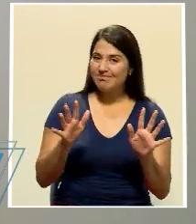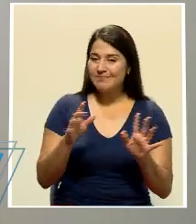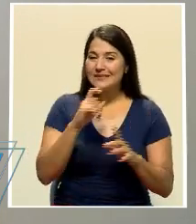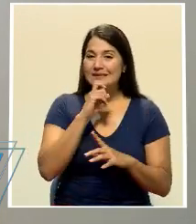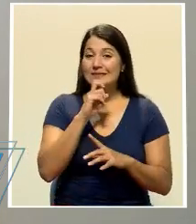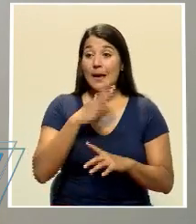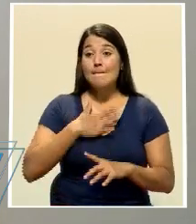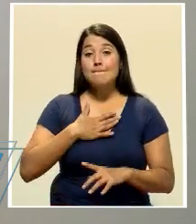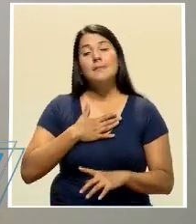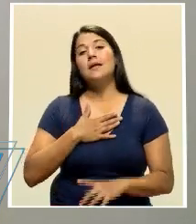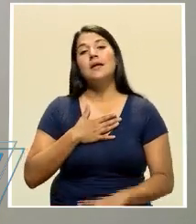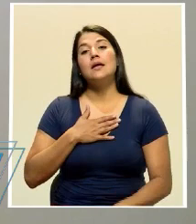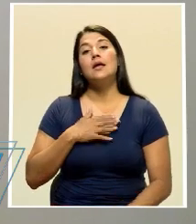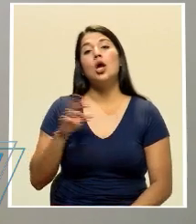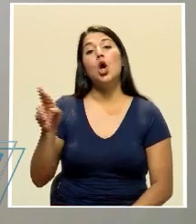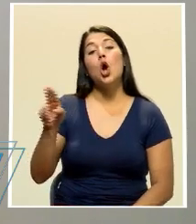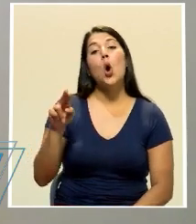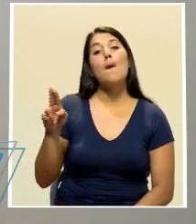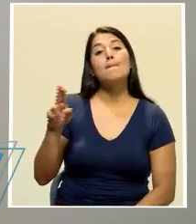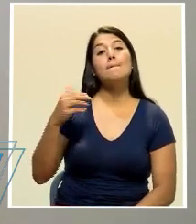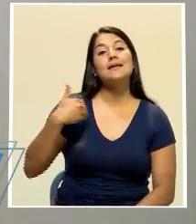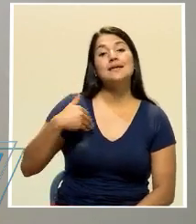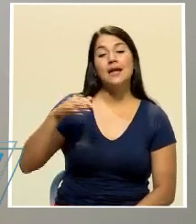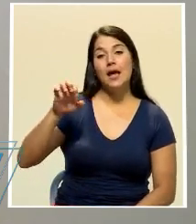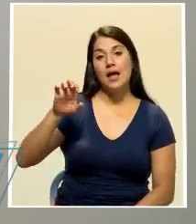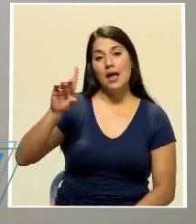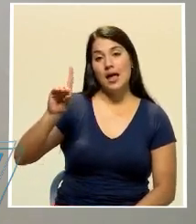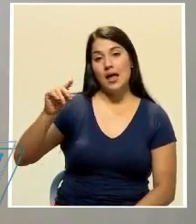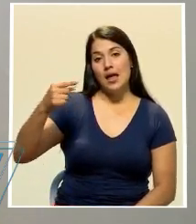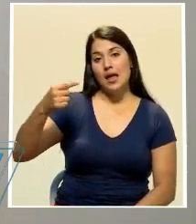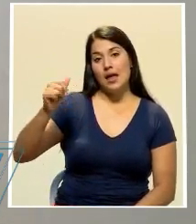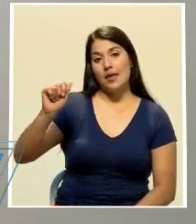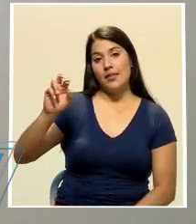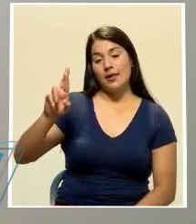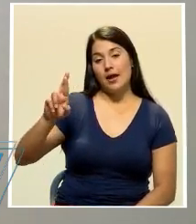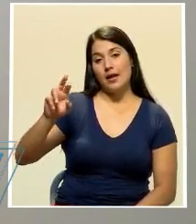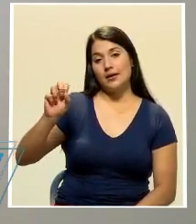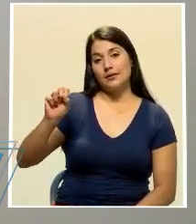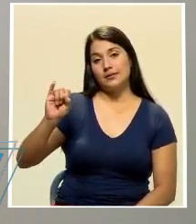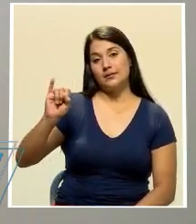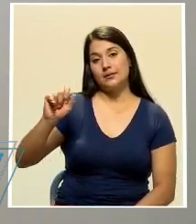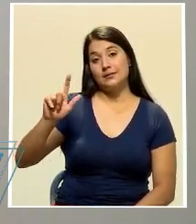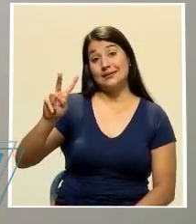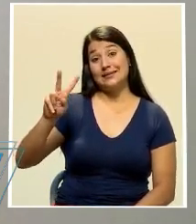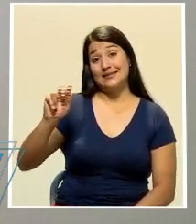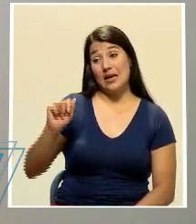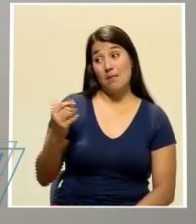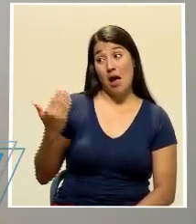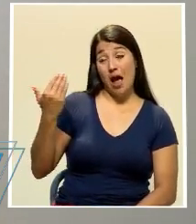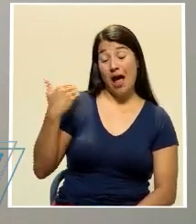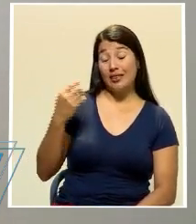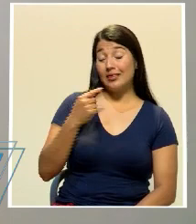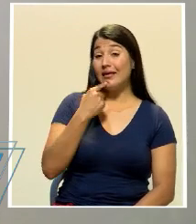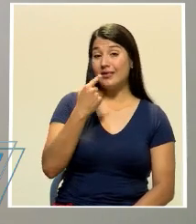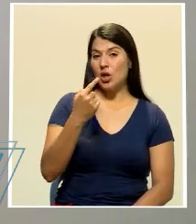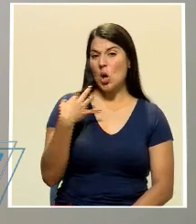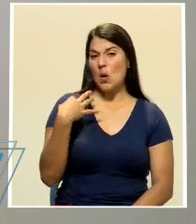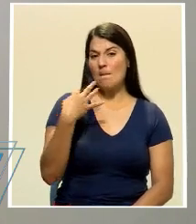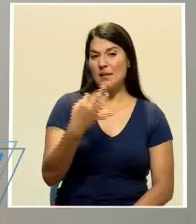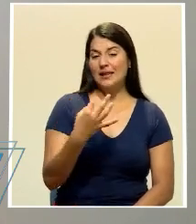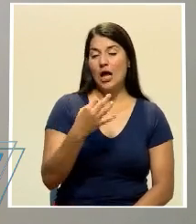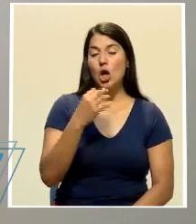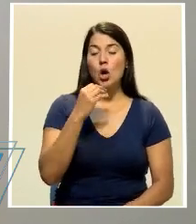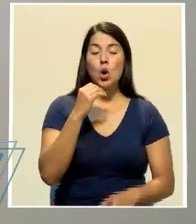Mi colega Edgar Silva decía el otro día en un espacio al que lo invitaron